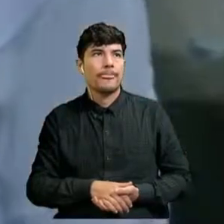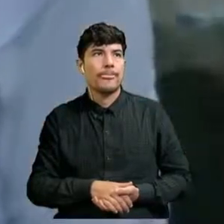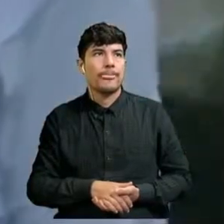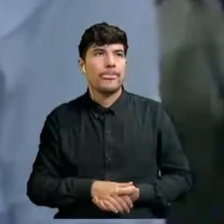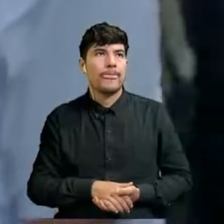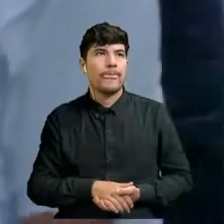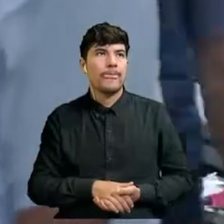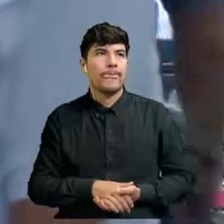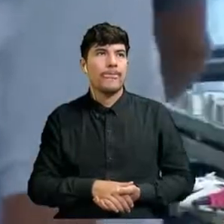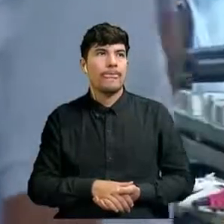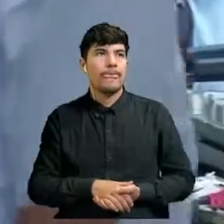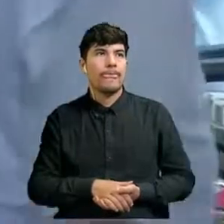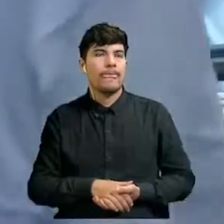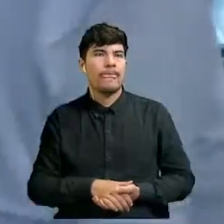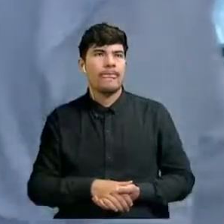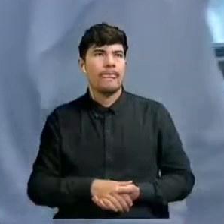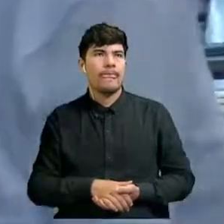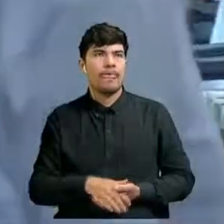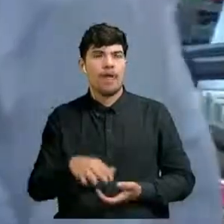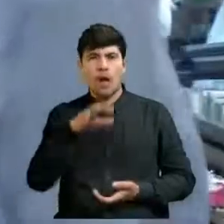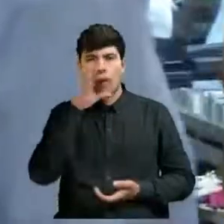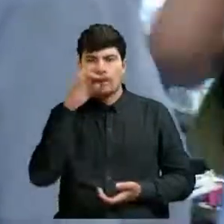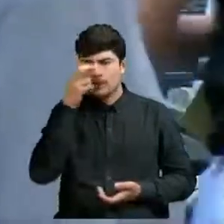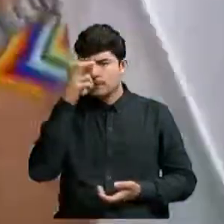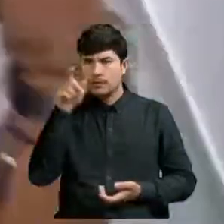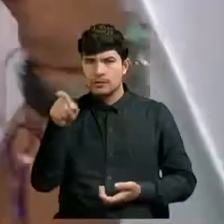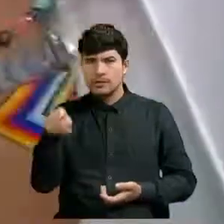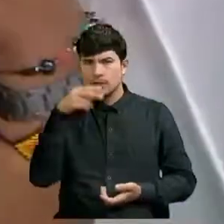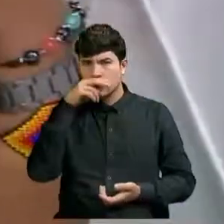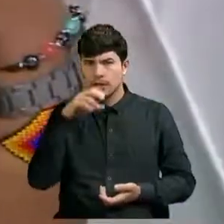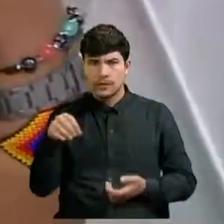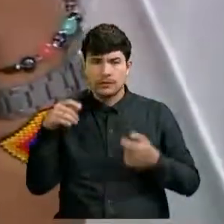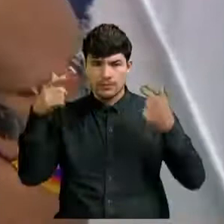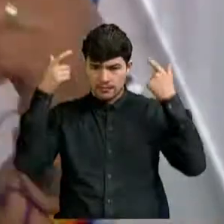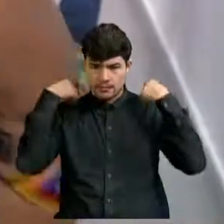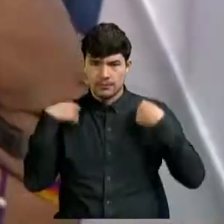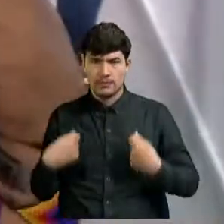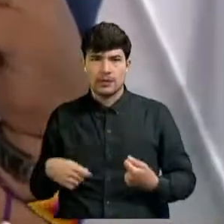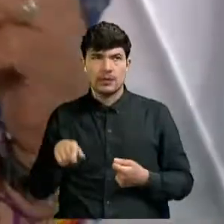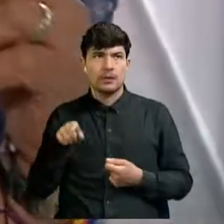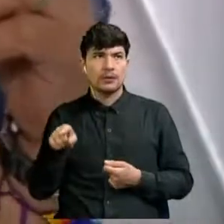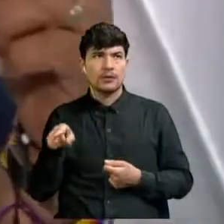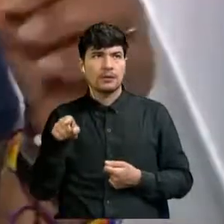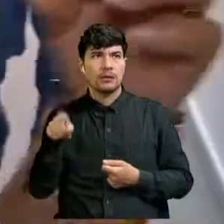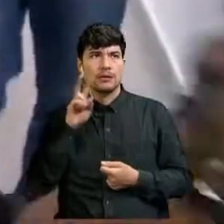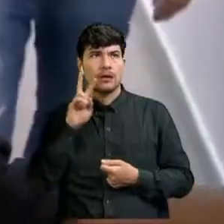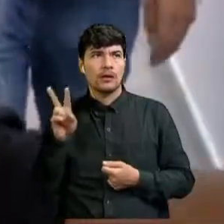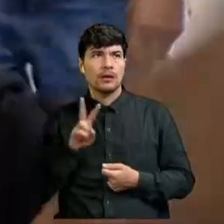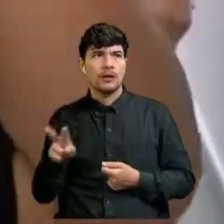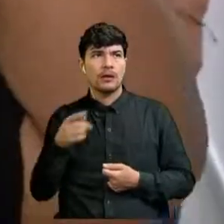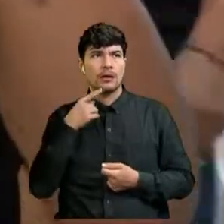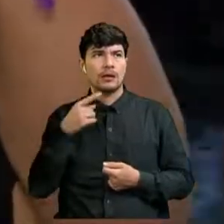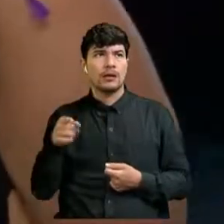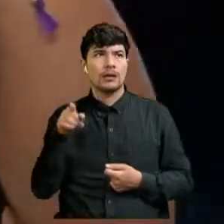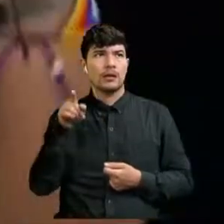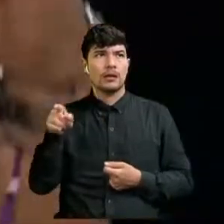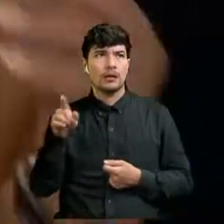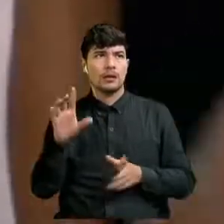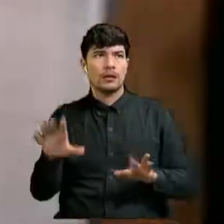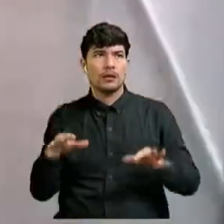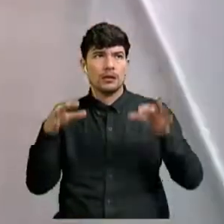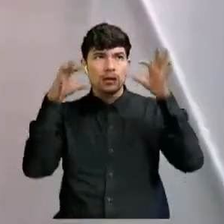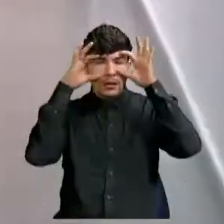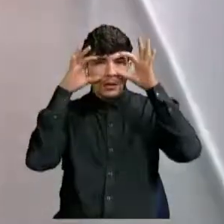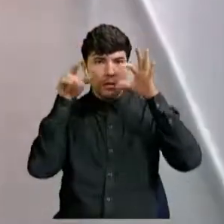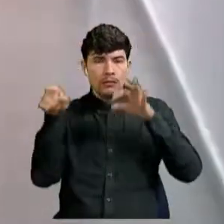así de alemanas hay un señor que se puso bravo porque llevaba al niño encima de los hombros y el venezolano se le votó y le colocó la gafas al niño